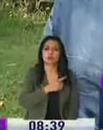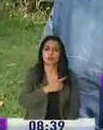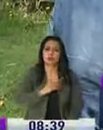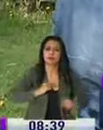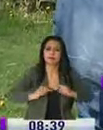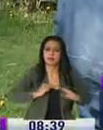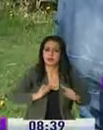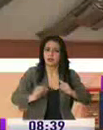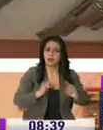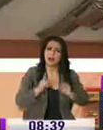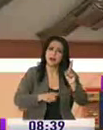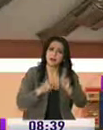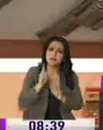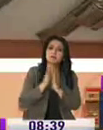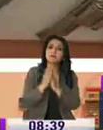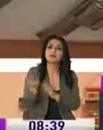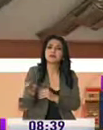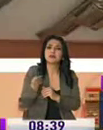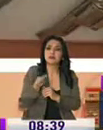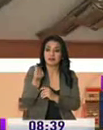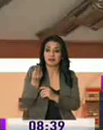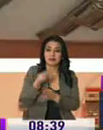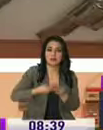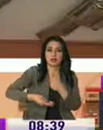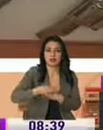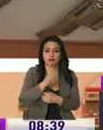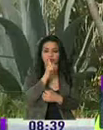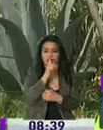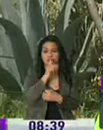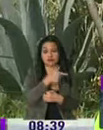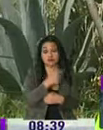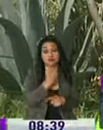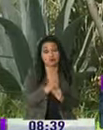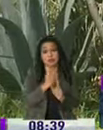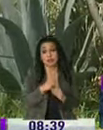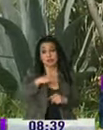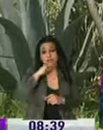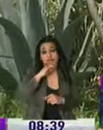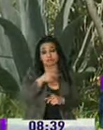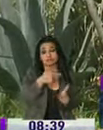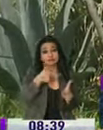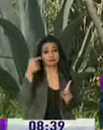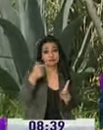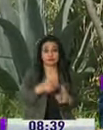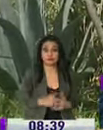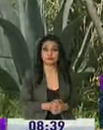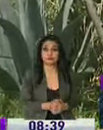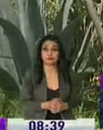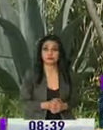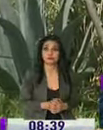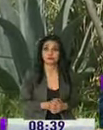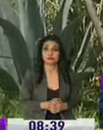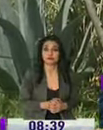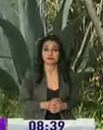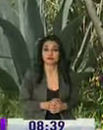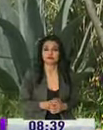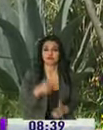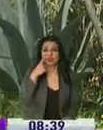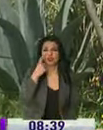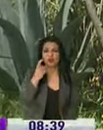cuando le pedía dinero a cambio de su silencio. Lastimosamente el ciudadano... cayó en las drogas